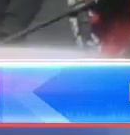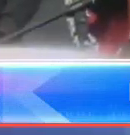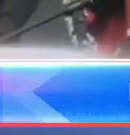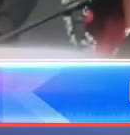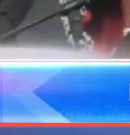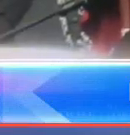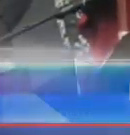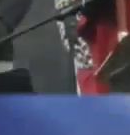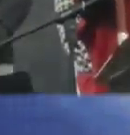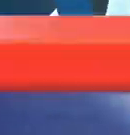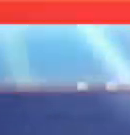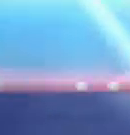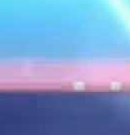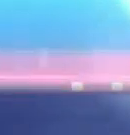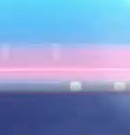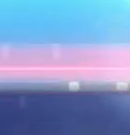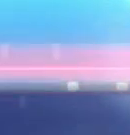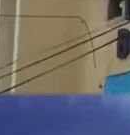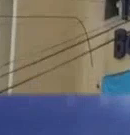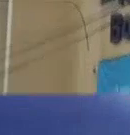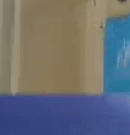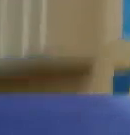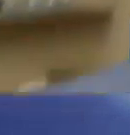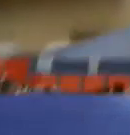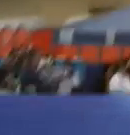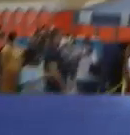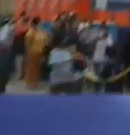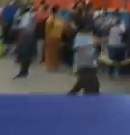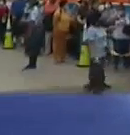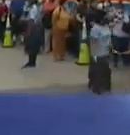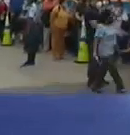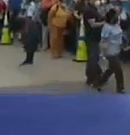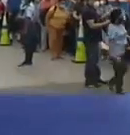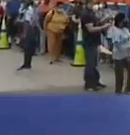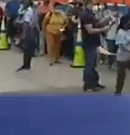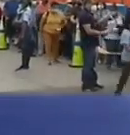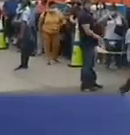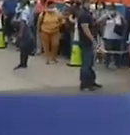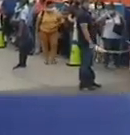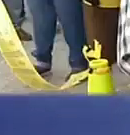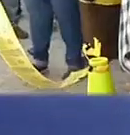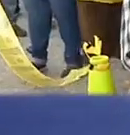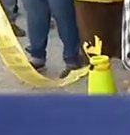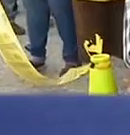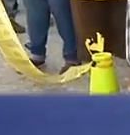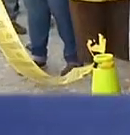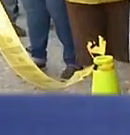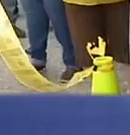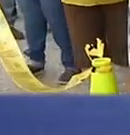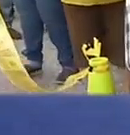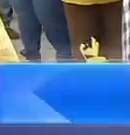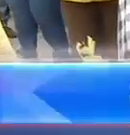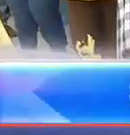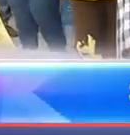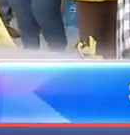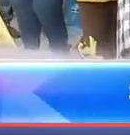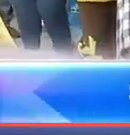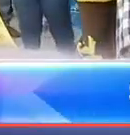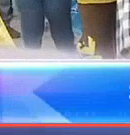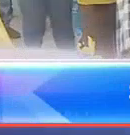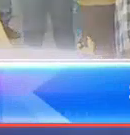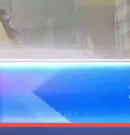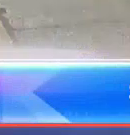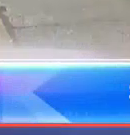sector agrícola. Se reanudó el plan de vacunación contra el COVID-19 a nivel nacional. En